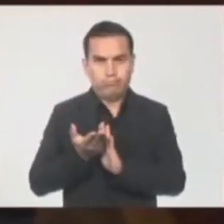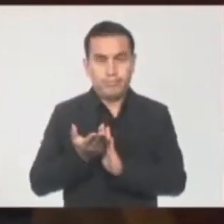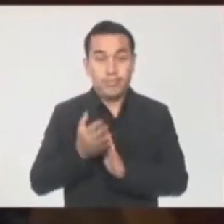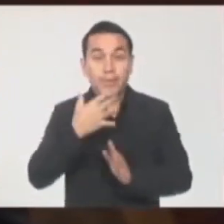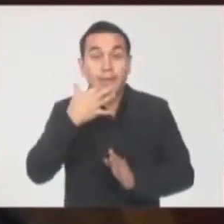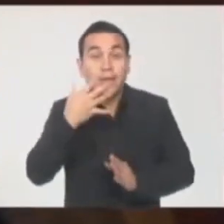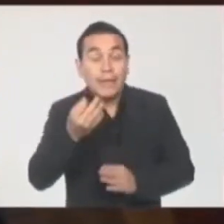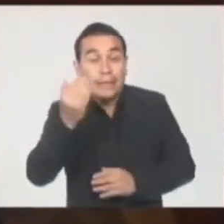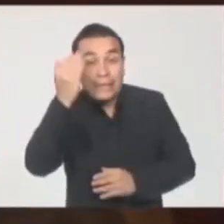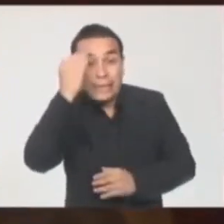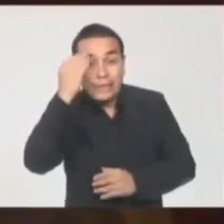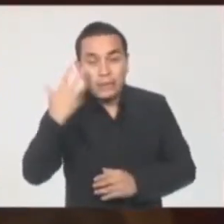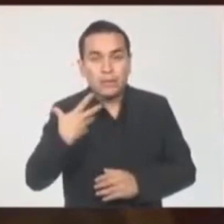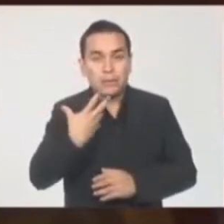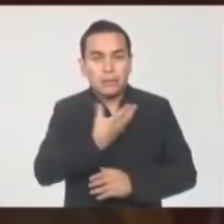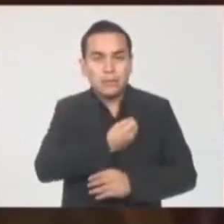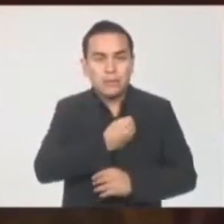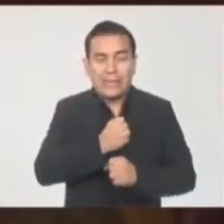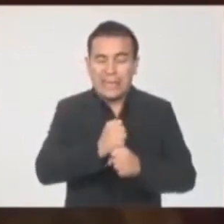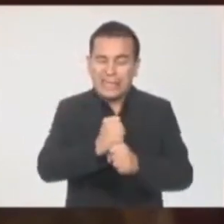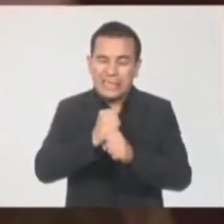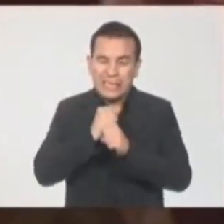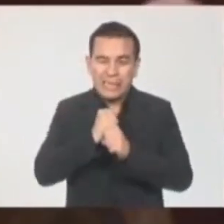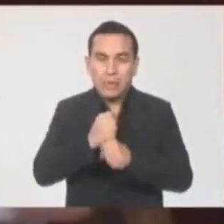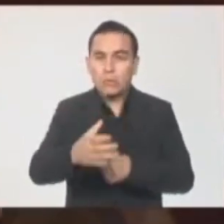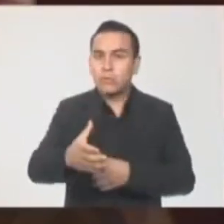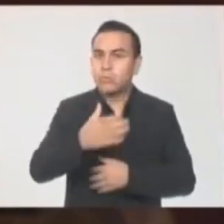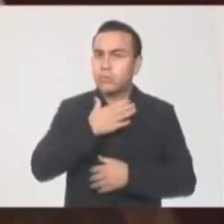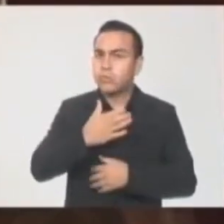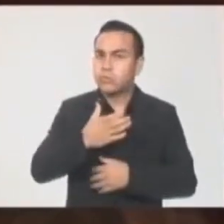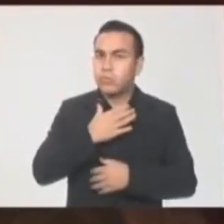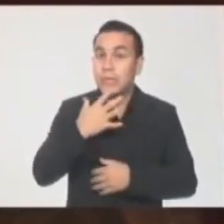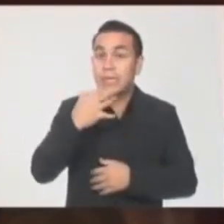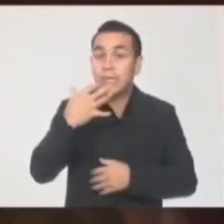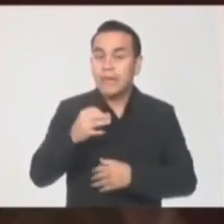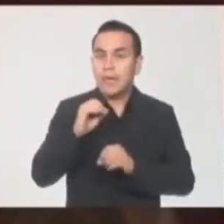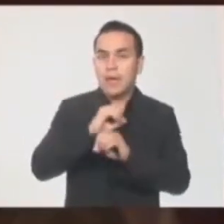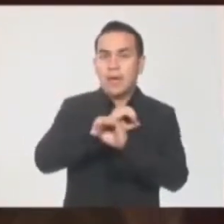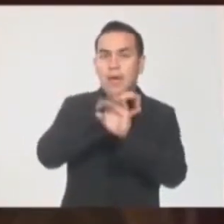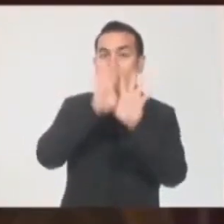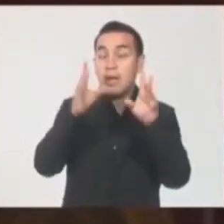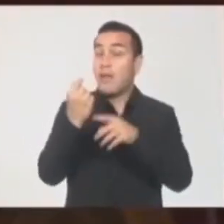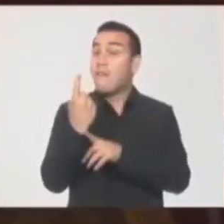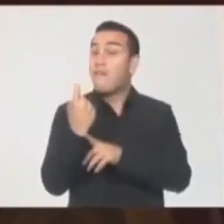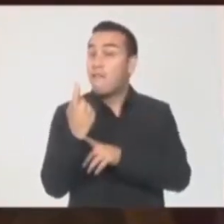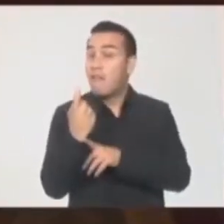Aunque todavía no tenemos los niveles de seguridad que quisiéramos, ni por cerca, y quiero dejar eso bien claro.